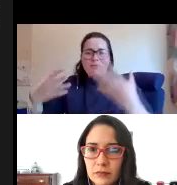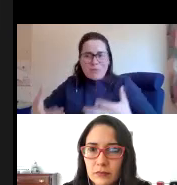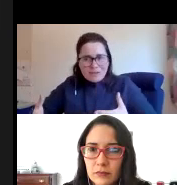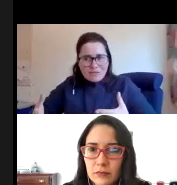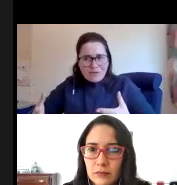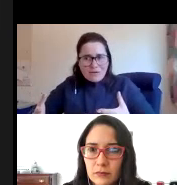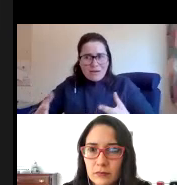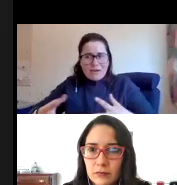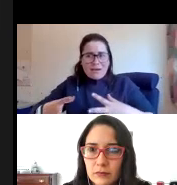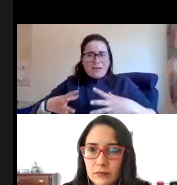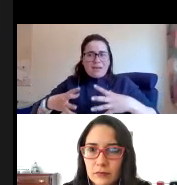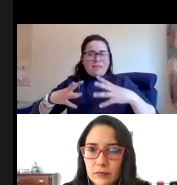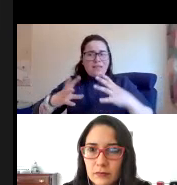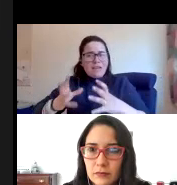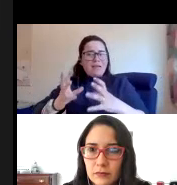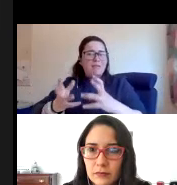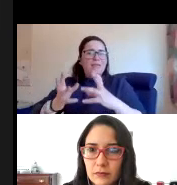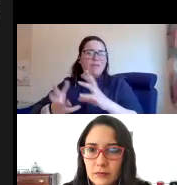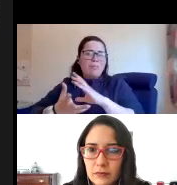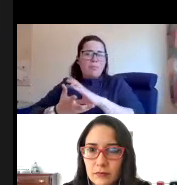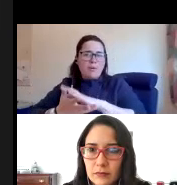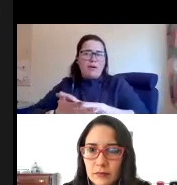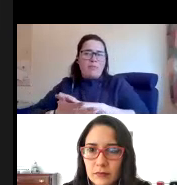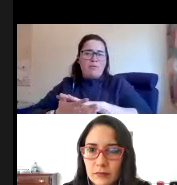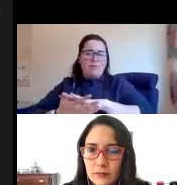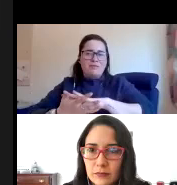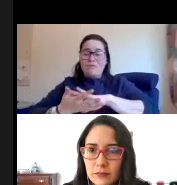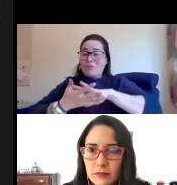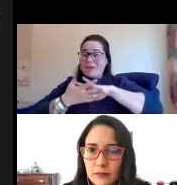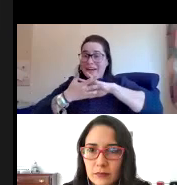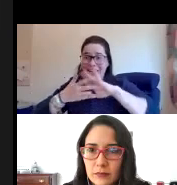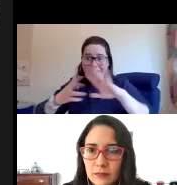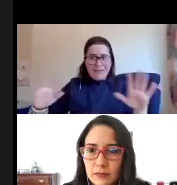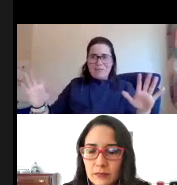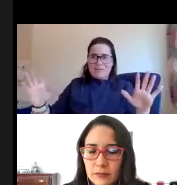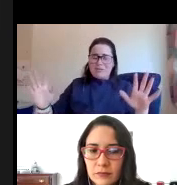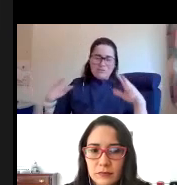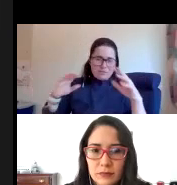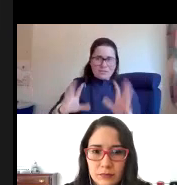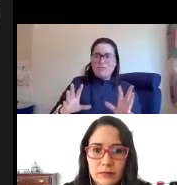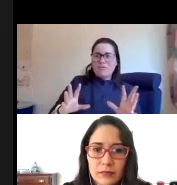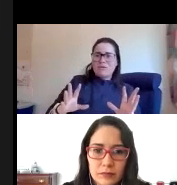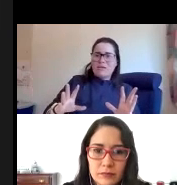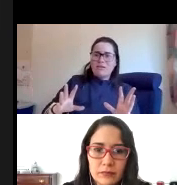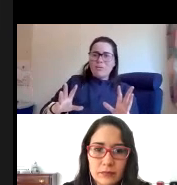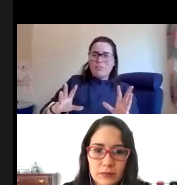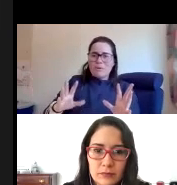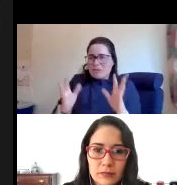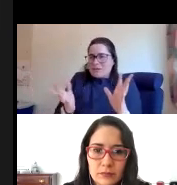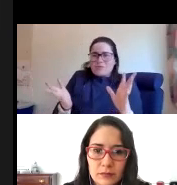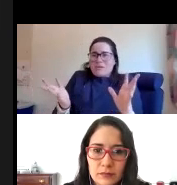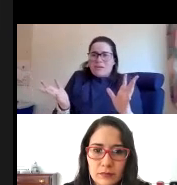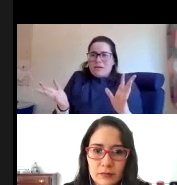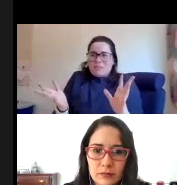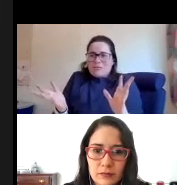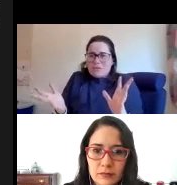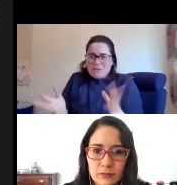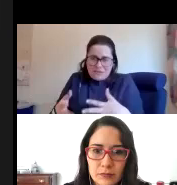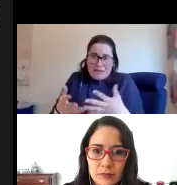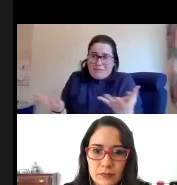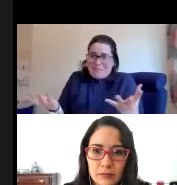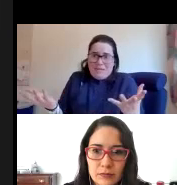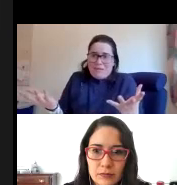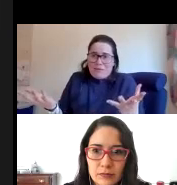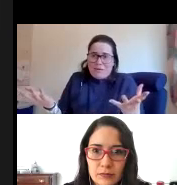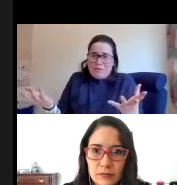un esfuerzo técnicamente no apropiado, pongámoslo así. Fue una gran inversión, sí está funcionando, pero tiene sus debilidades muy fuertes,